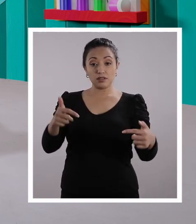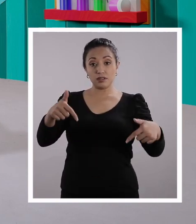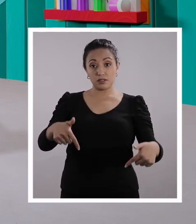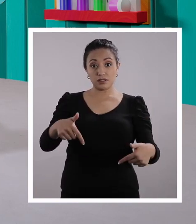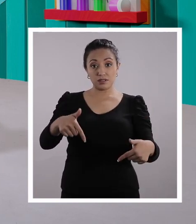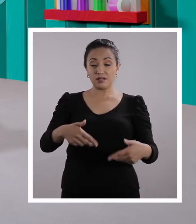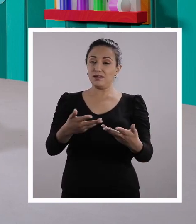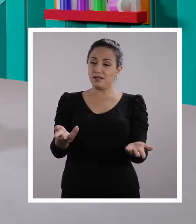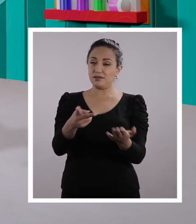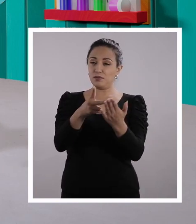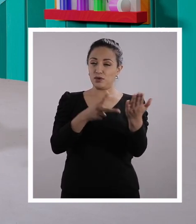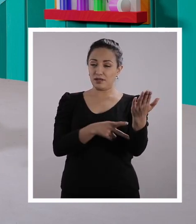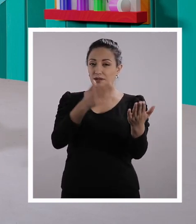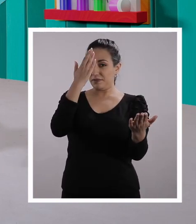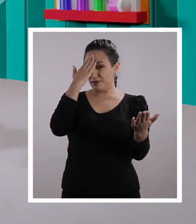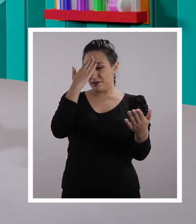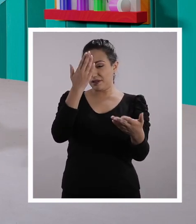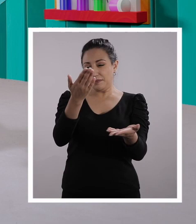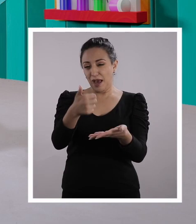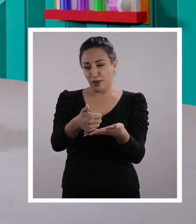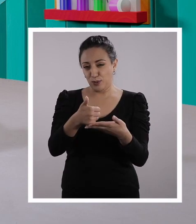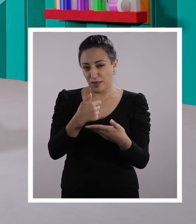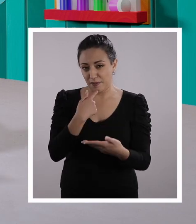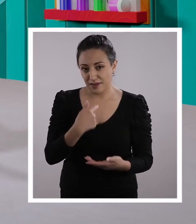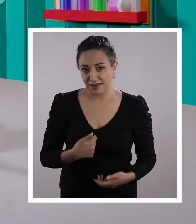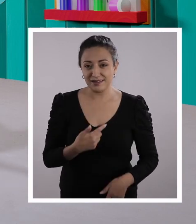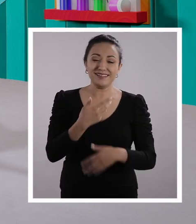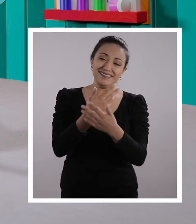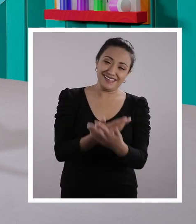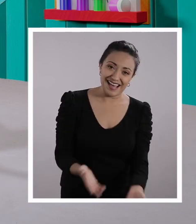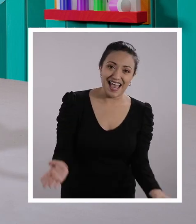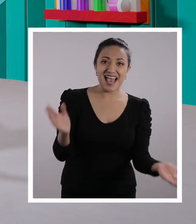ustedes ya saben ayúdenme a decirle